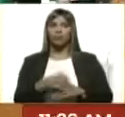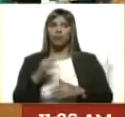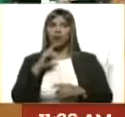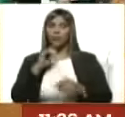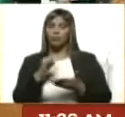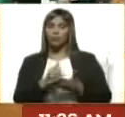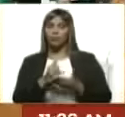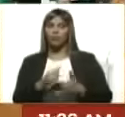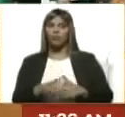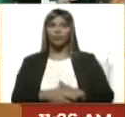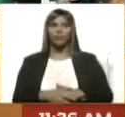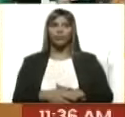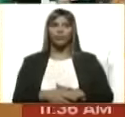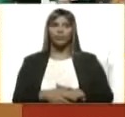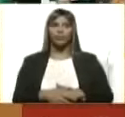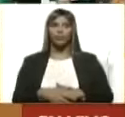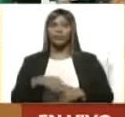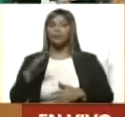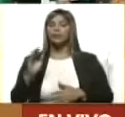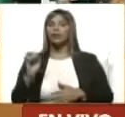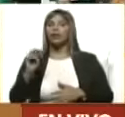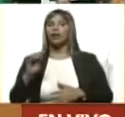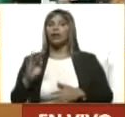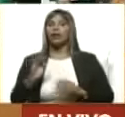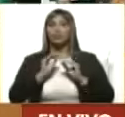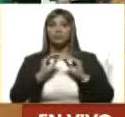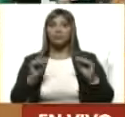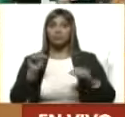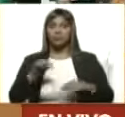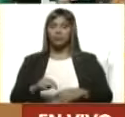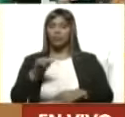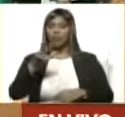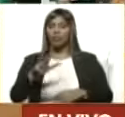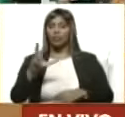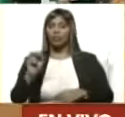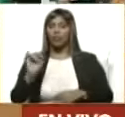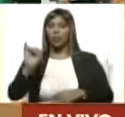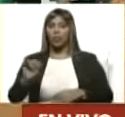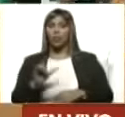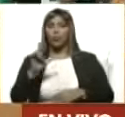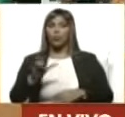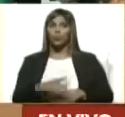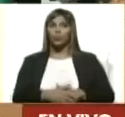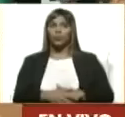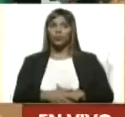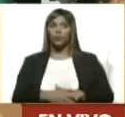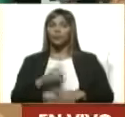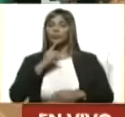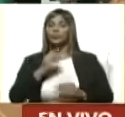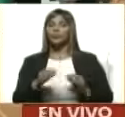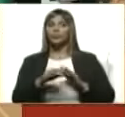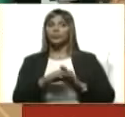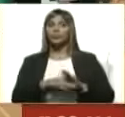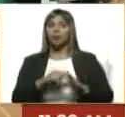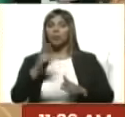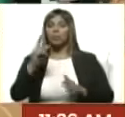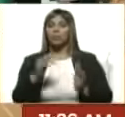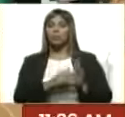simulacro. El CNE ha llamado para este 30 de julio y ha establecido